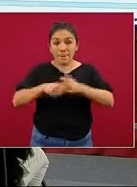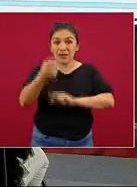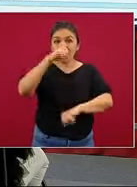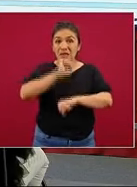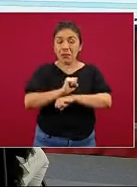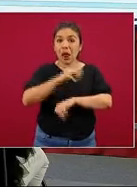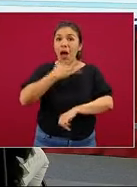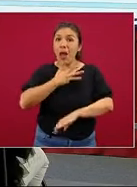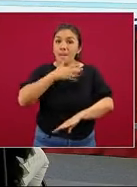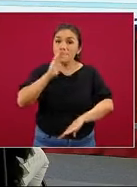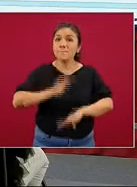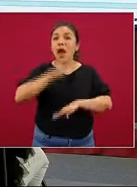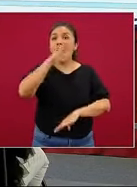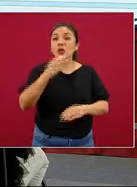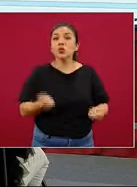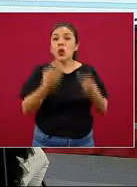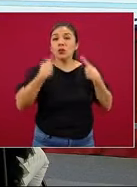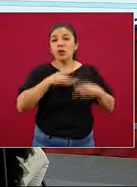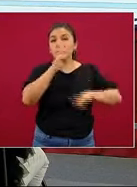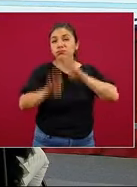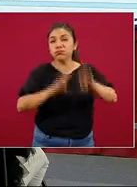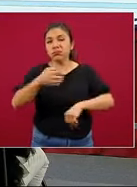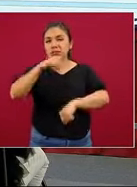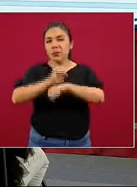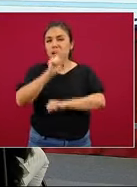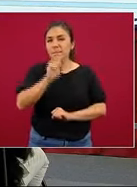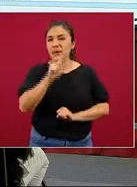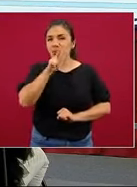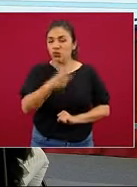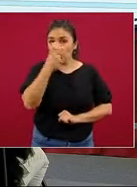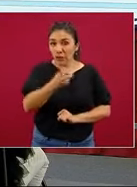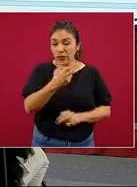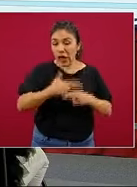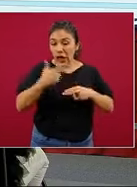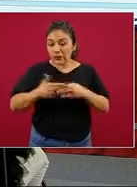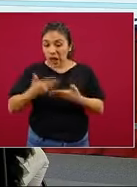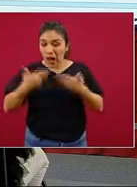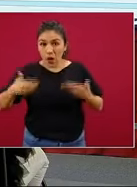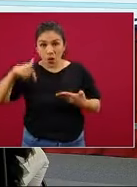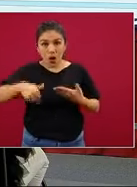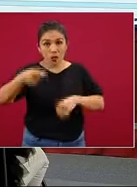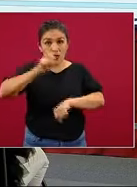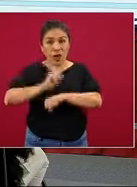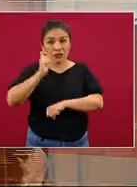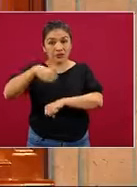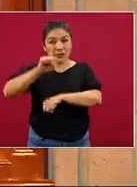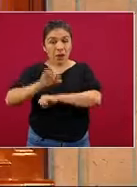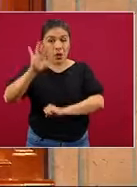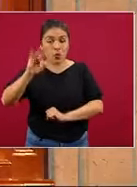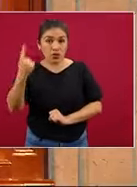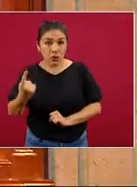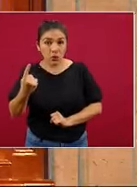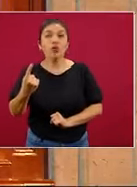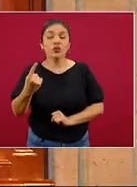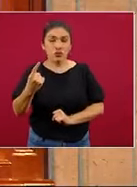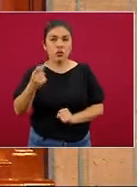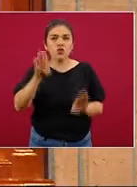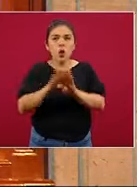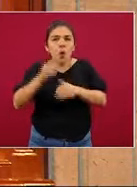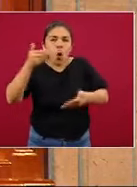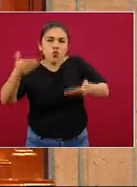tuvimos la mayor cantidad de defunciones, que fue la 28, a la actualización del día de hoy de la semana 41, es decir,